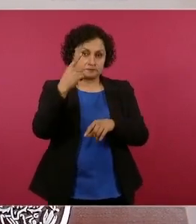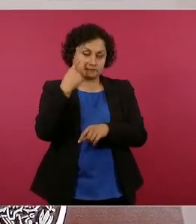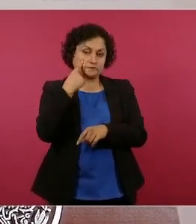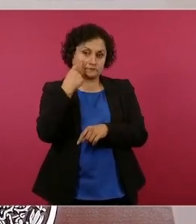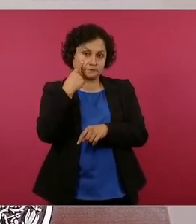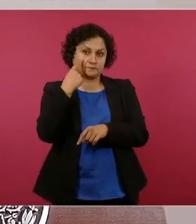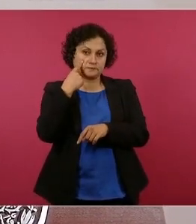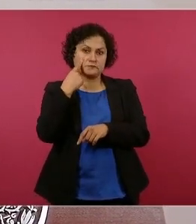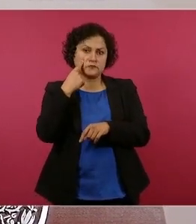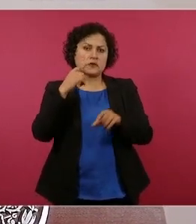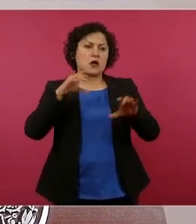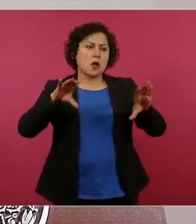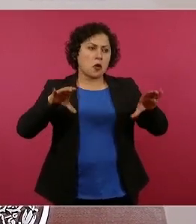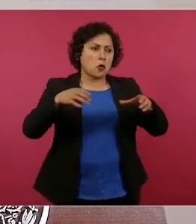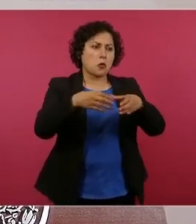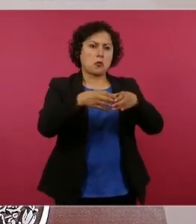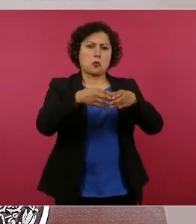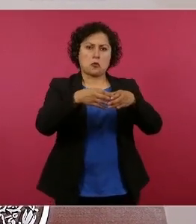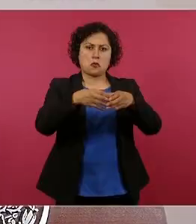que